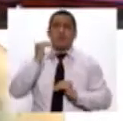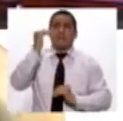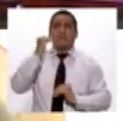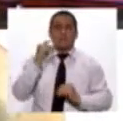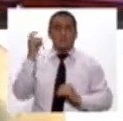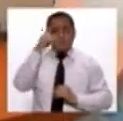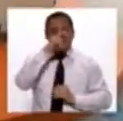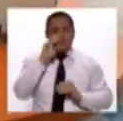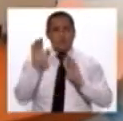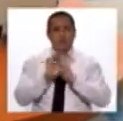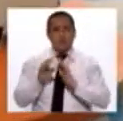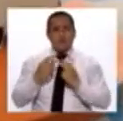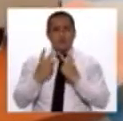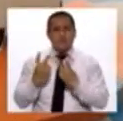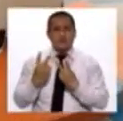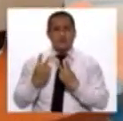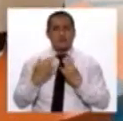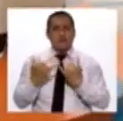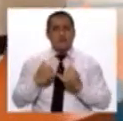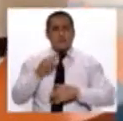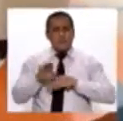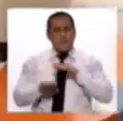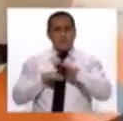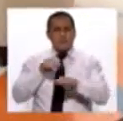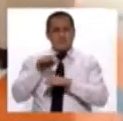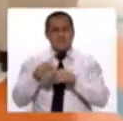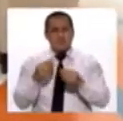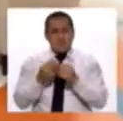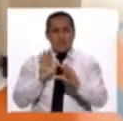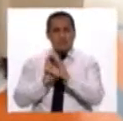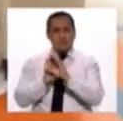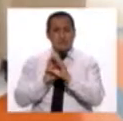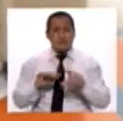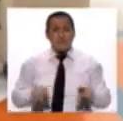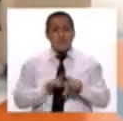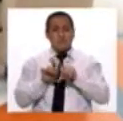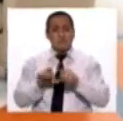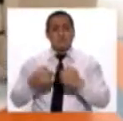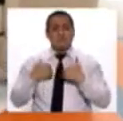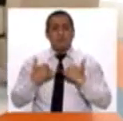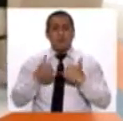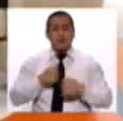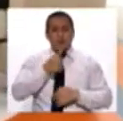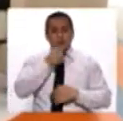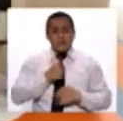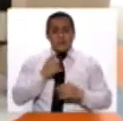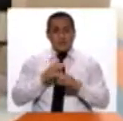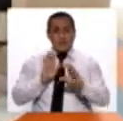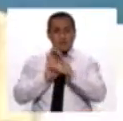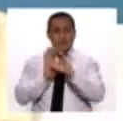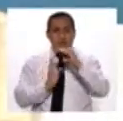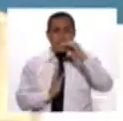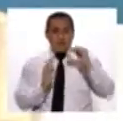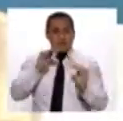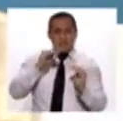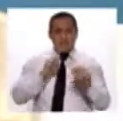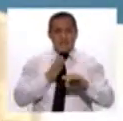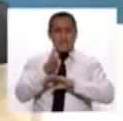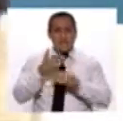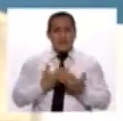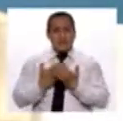¿no? Es muy difícil de alcanzar, o sea, hay que dar muchos pasos para llegar a ese punto. Hay que aguantar que la pirámide esté invertida y recién ir